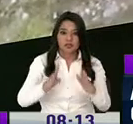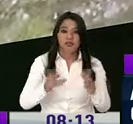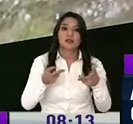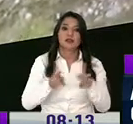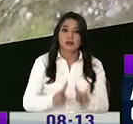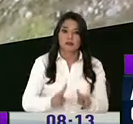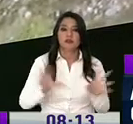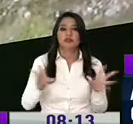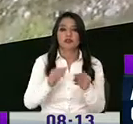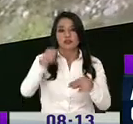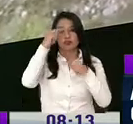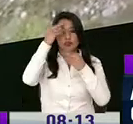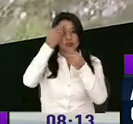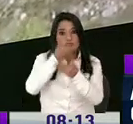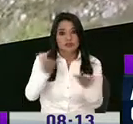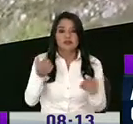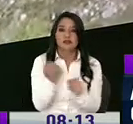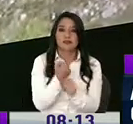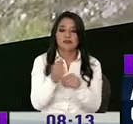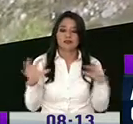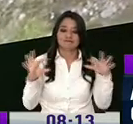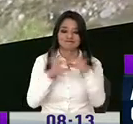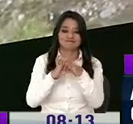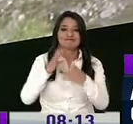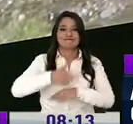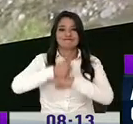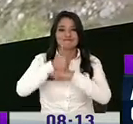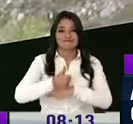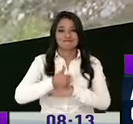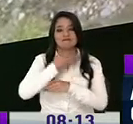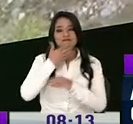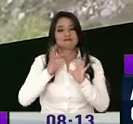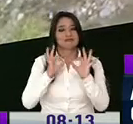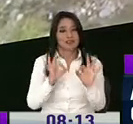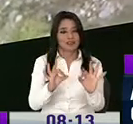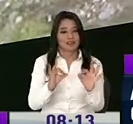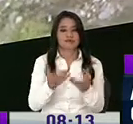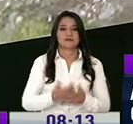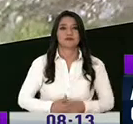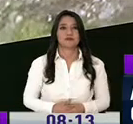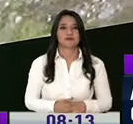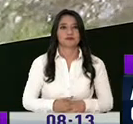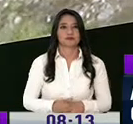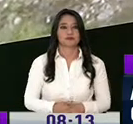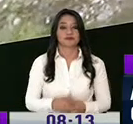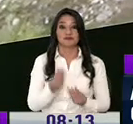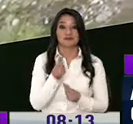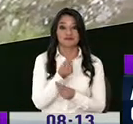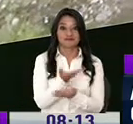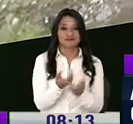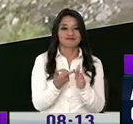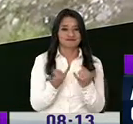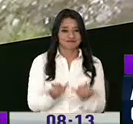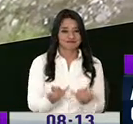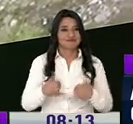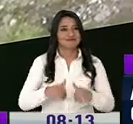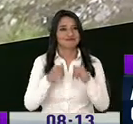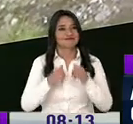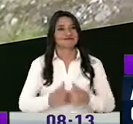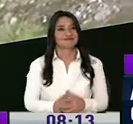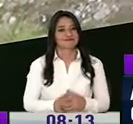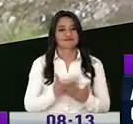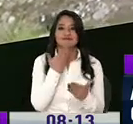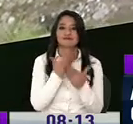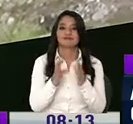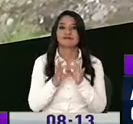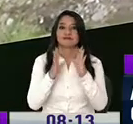las noticias que se exponen trabajando de la mano con la autoridad para dar mejores días a los vecinos. Esa es la información, Roberto, ustedes continúan con más. Gracias,